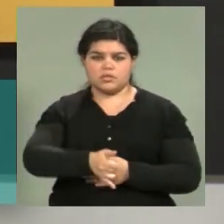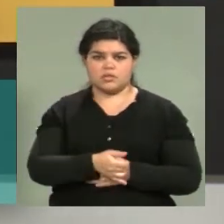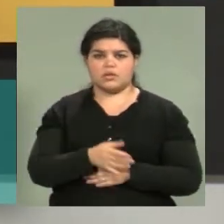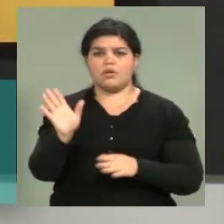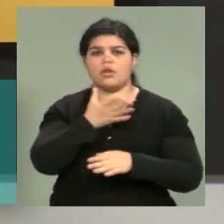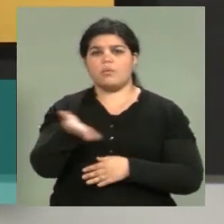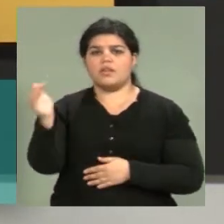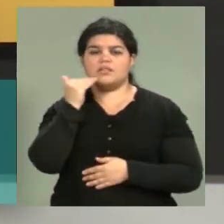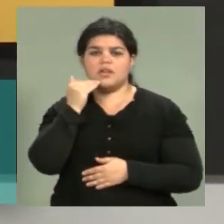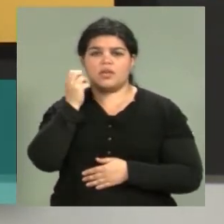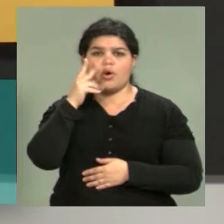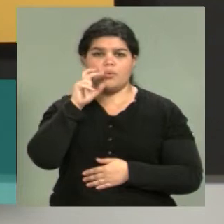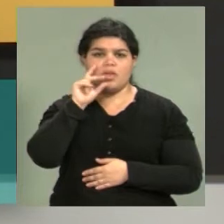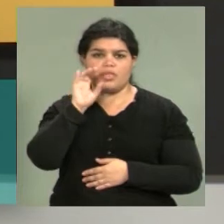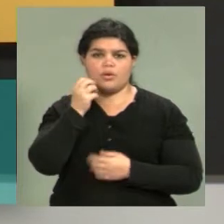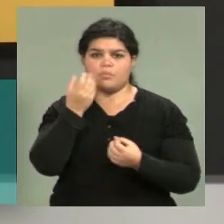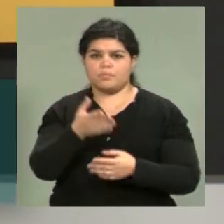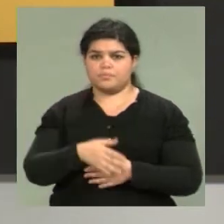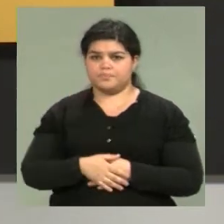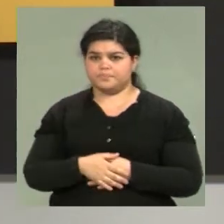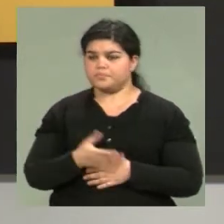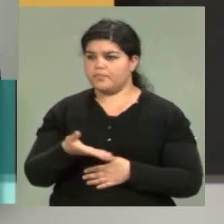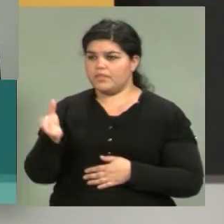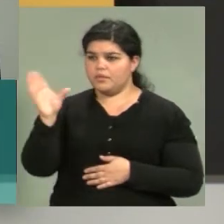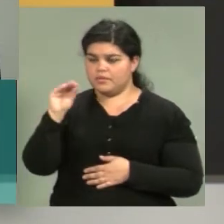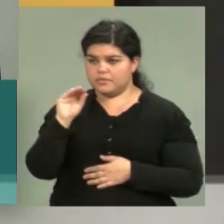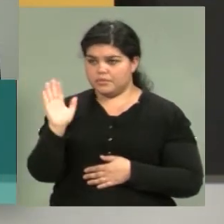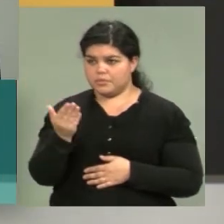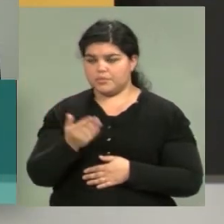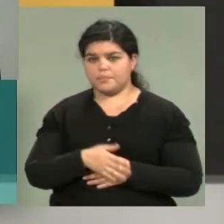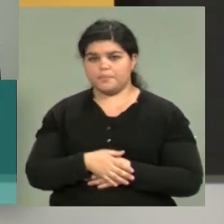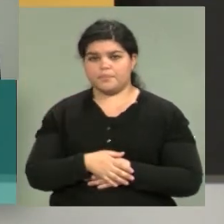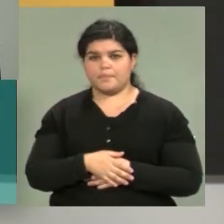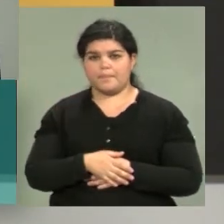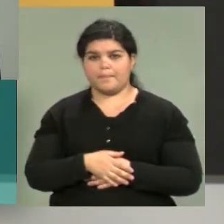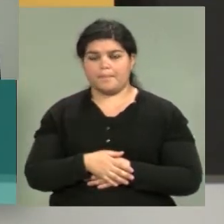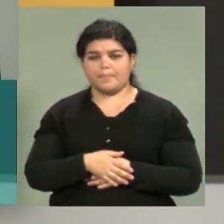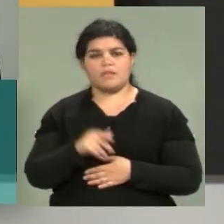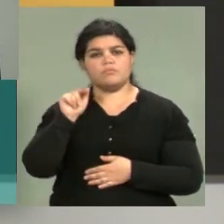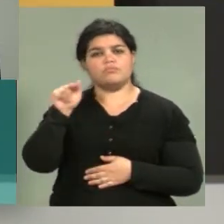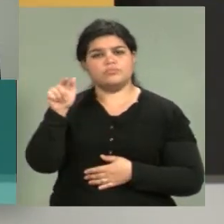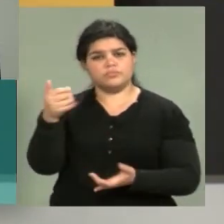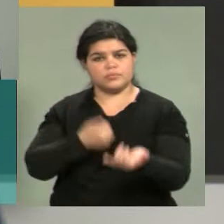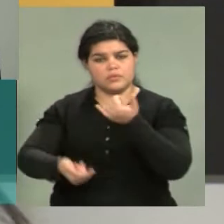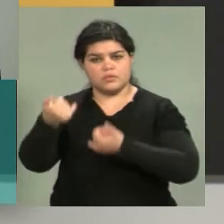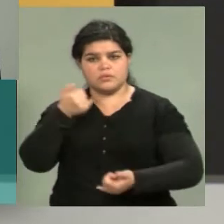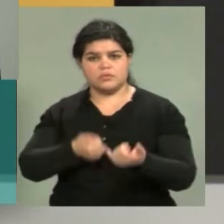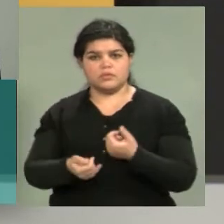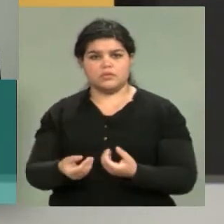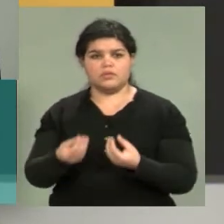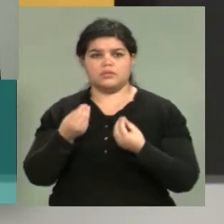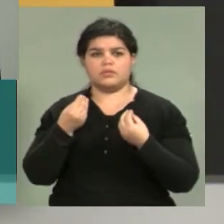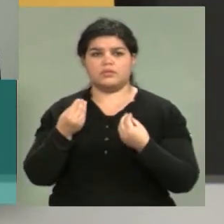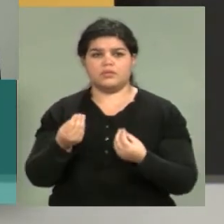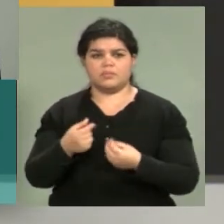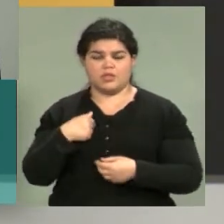Oviedo te saluda. Hola Fernanda, buenas tardes. Buenas tardes a todos. Buenas tardes. Adriana, bueno, que nos cuentes vos un poquito porque